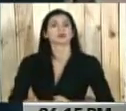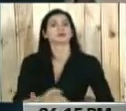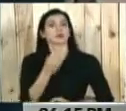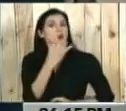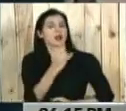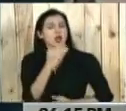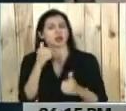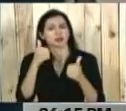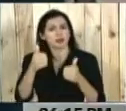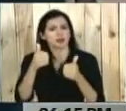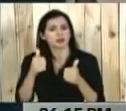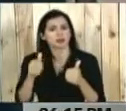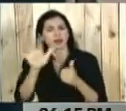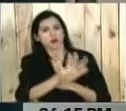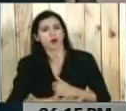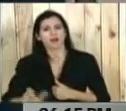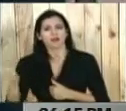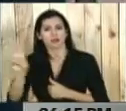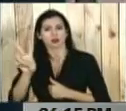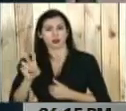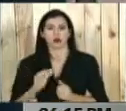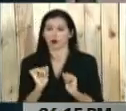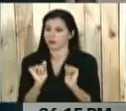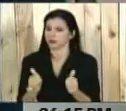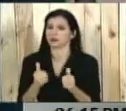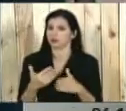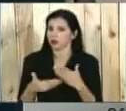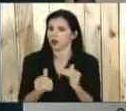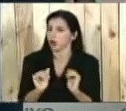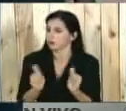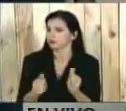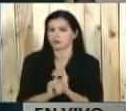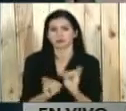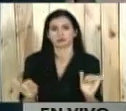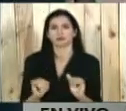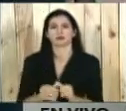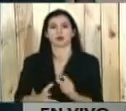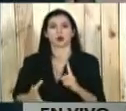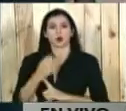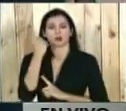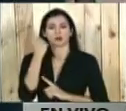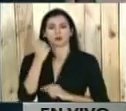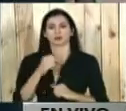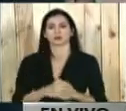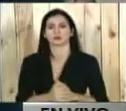noticia para Venezuela que este proceso de diálogo lo logramos.